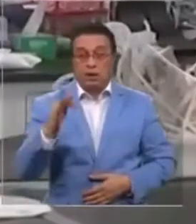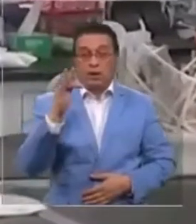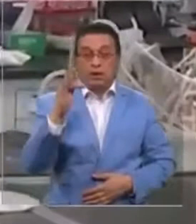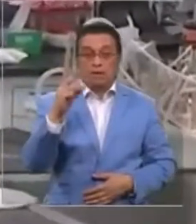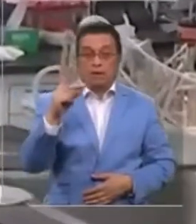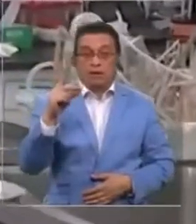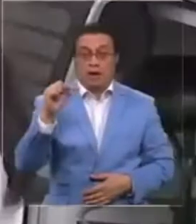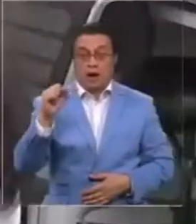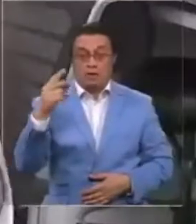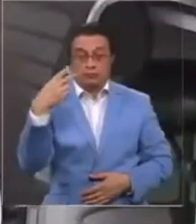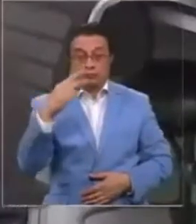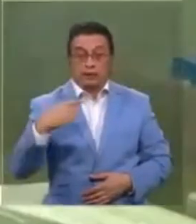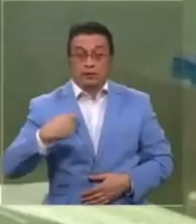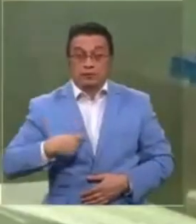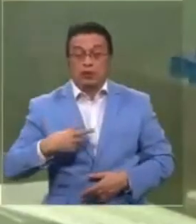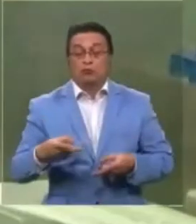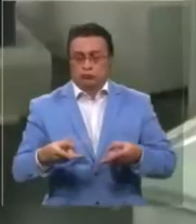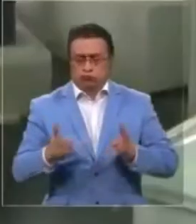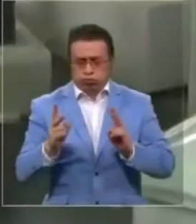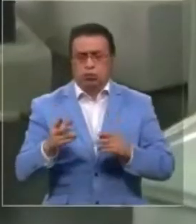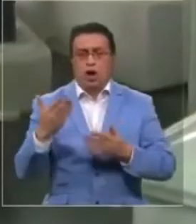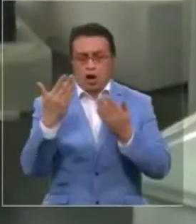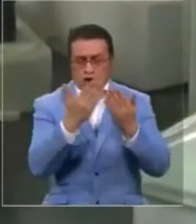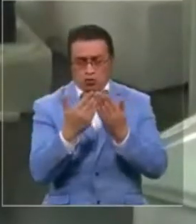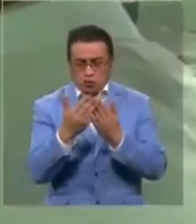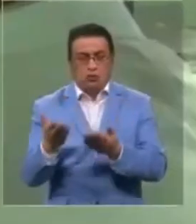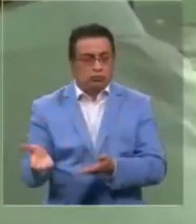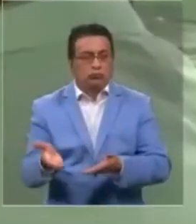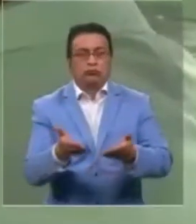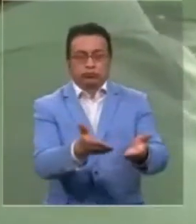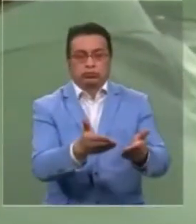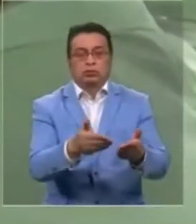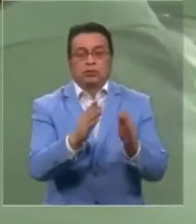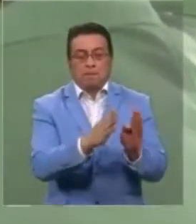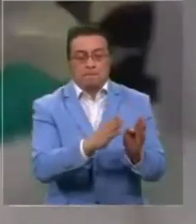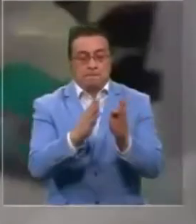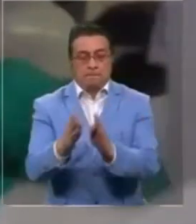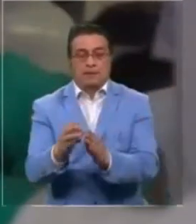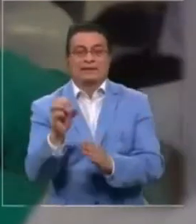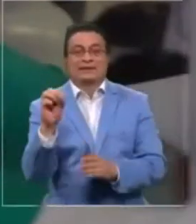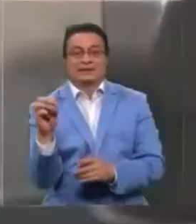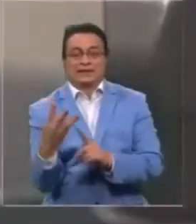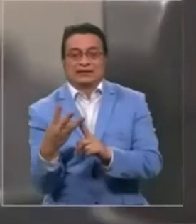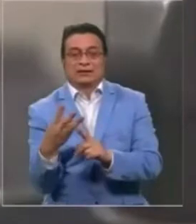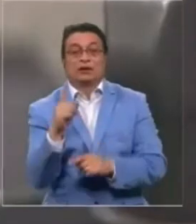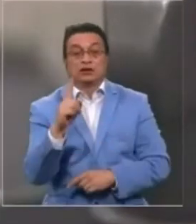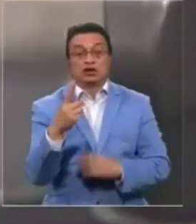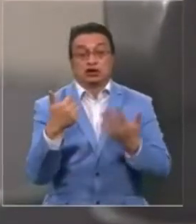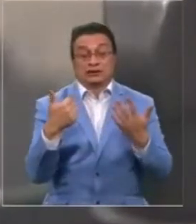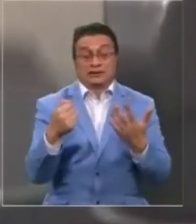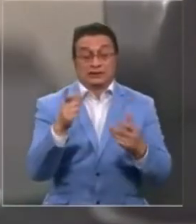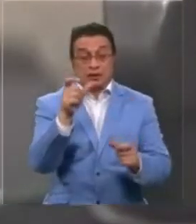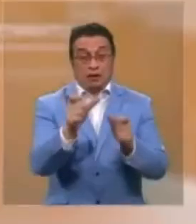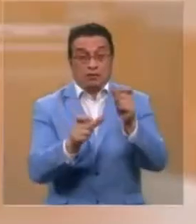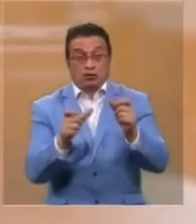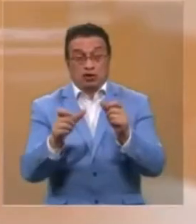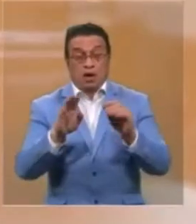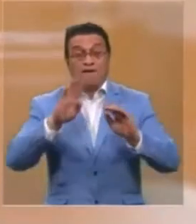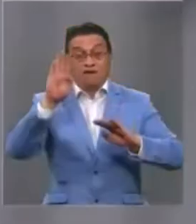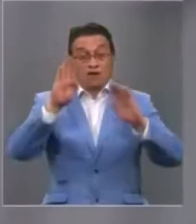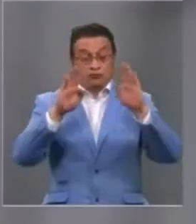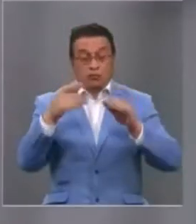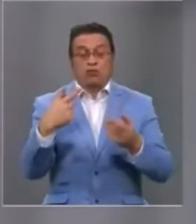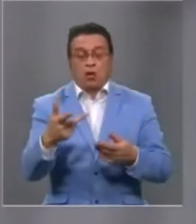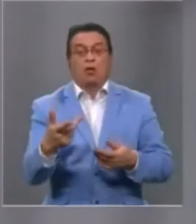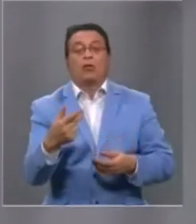en Estados Unidos autorizó el estudio clínico para el ELA en su fase 3, donde 160 pacientes serán evaluados